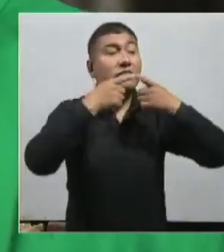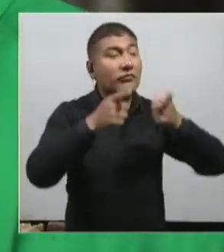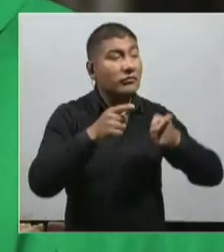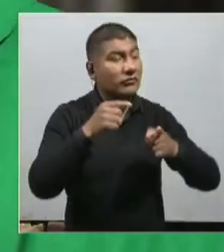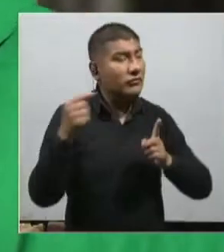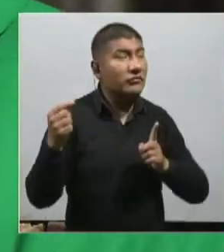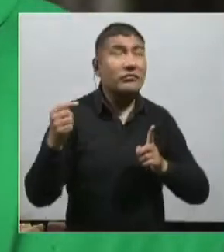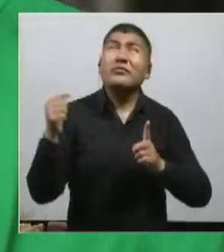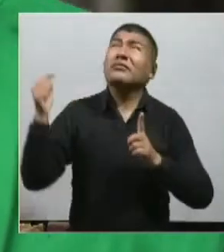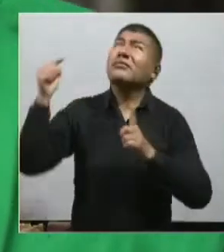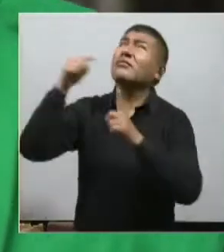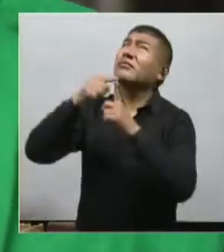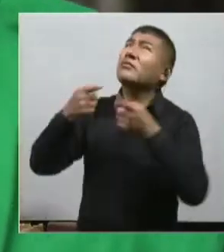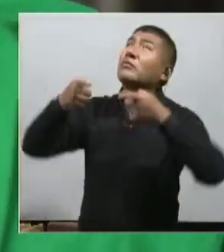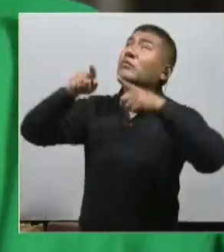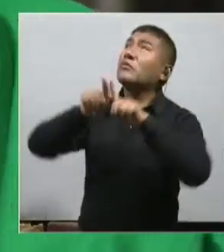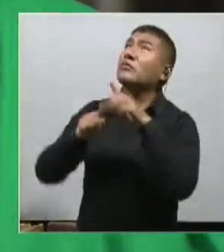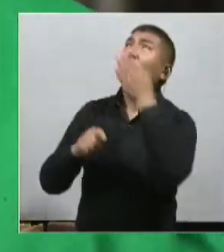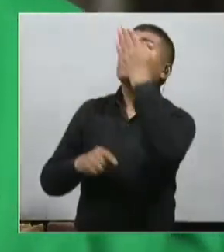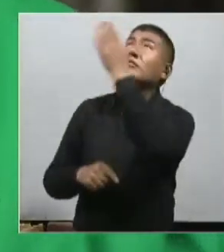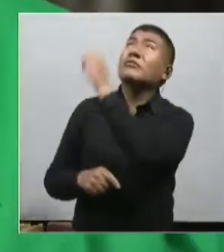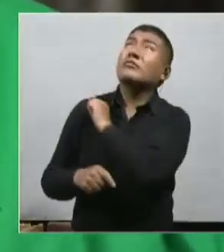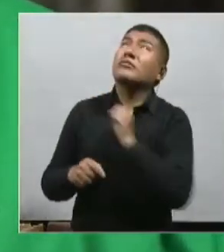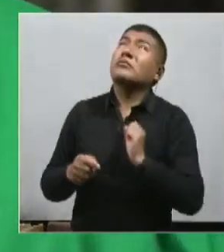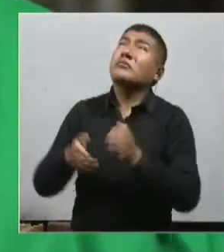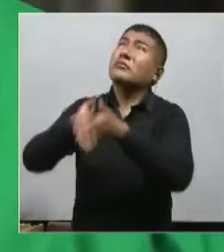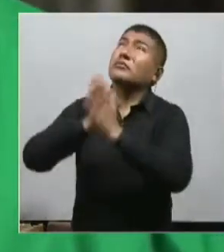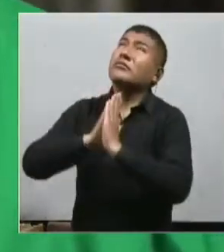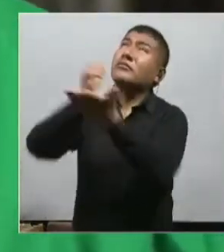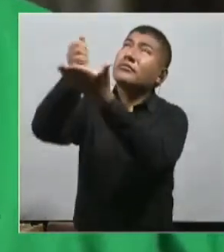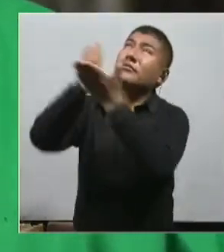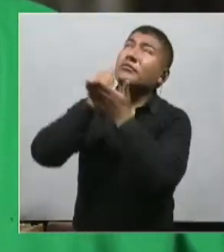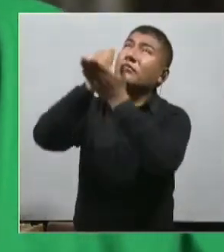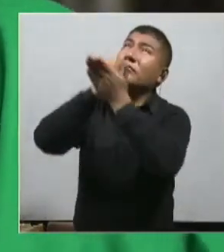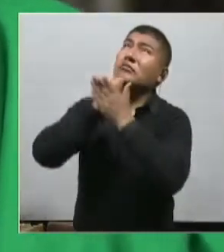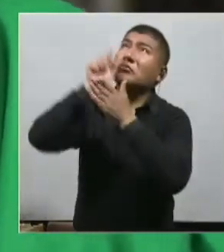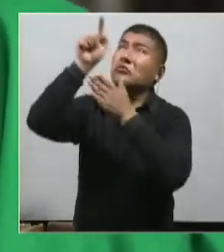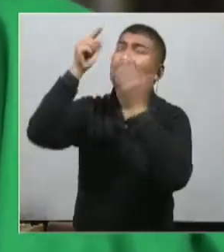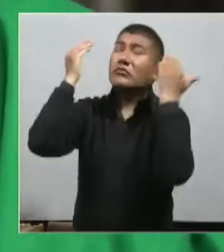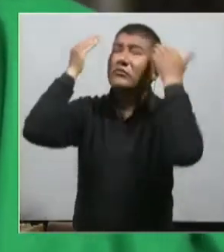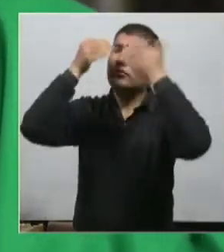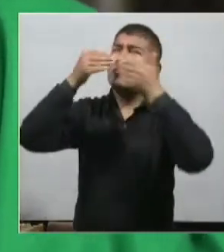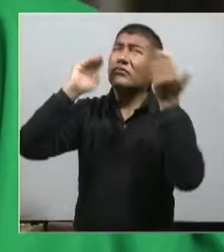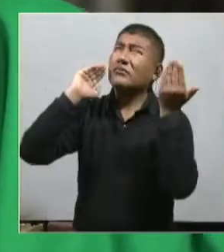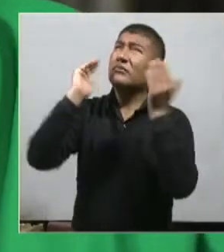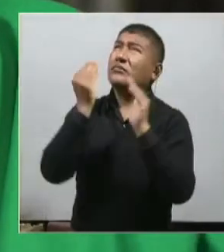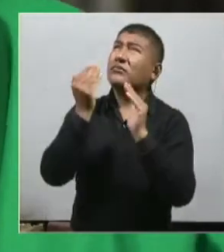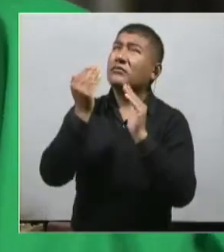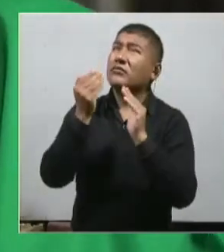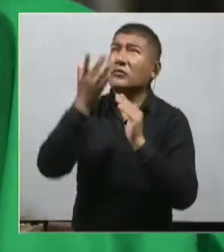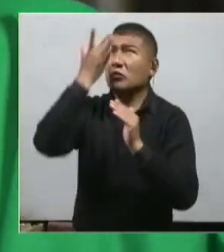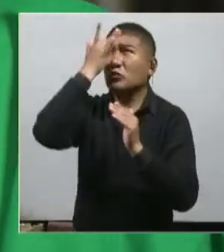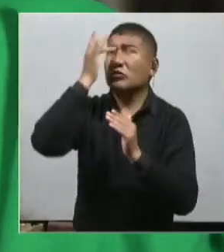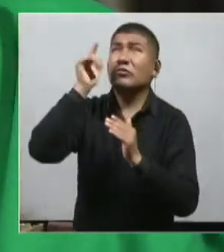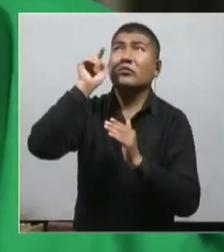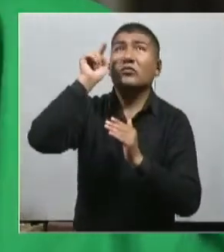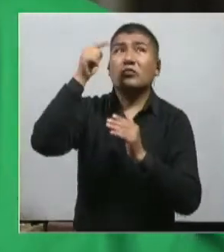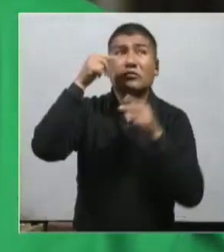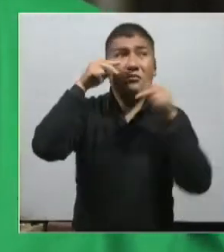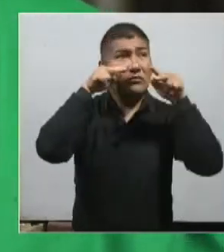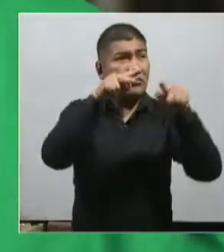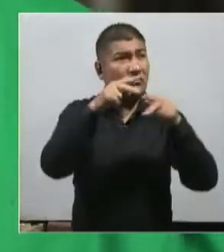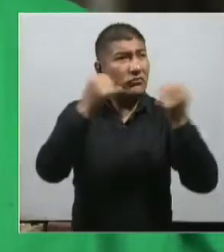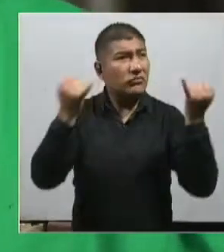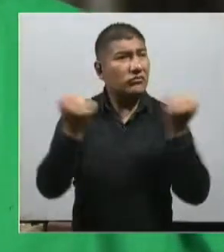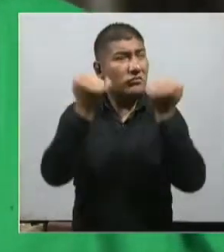¿hasta cuándo, Señor, pediré auxilio sin que tú me escuches? ¿Por qué me haces ver la